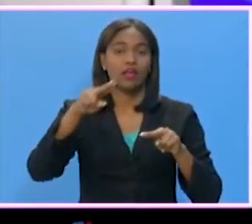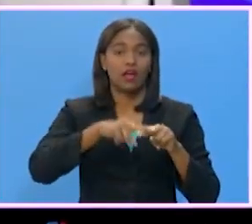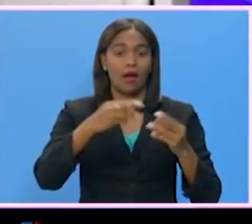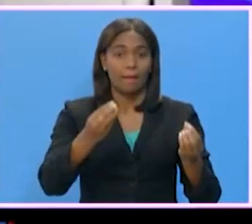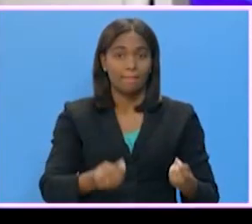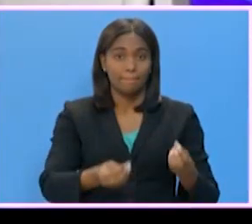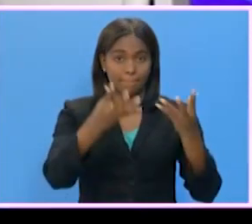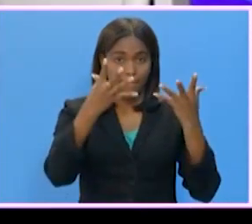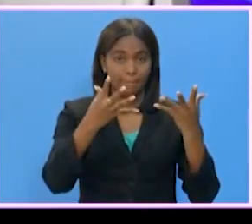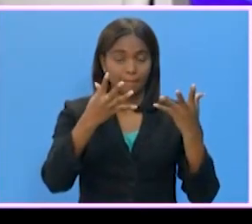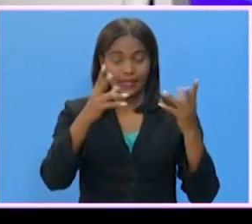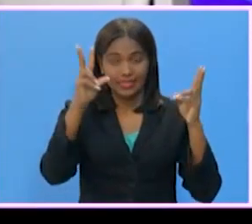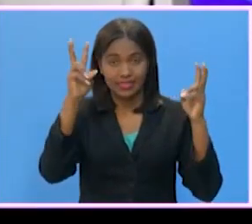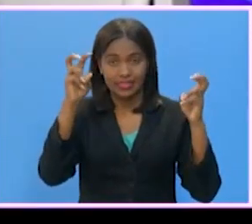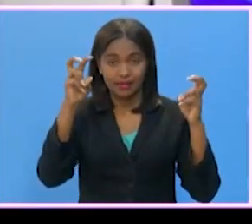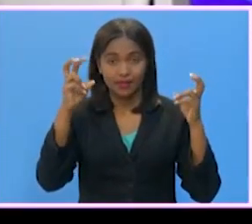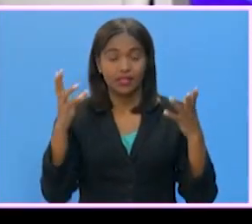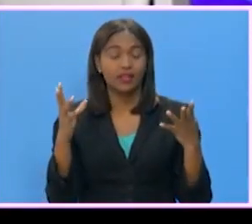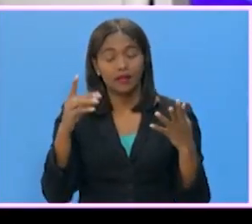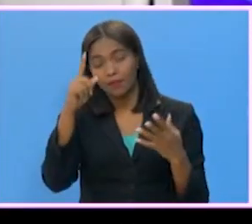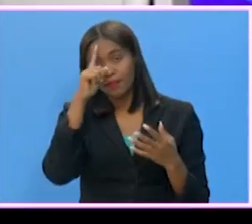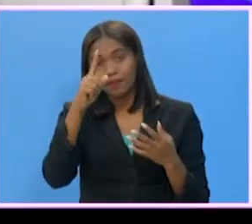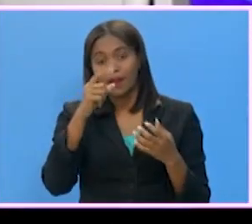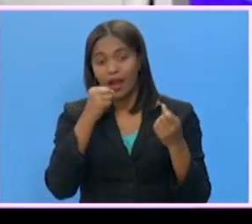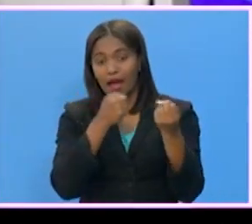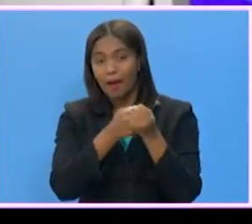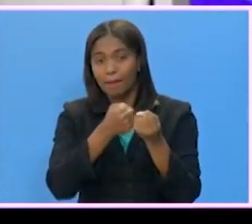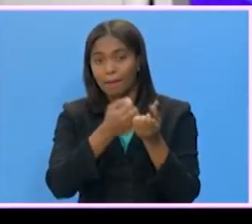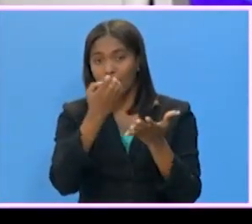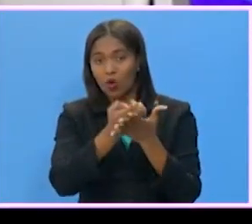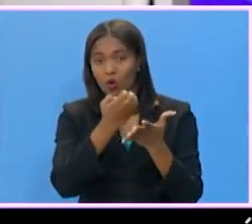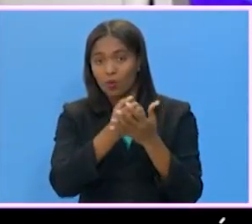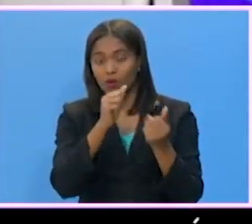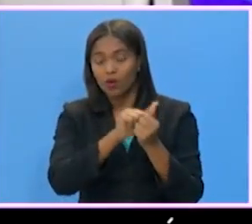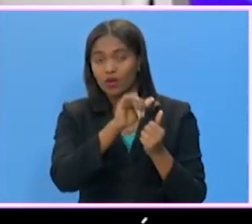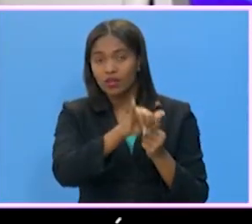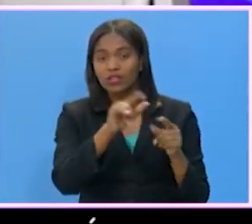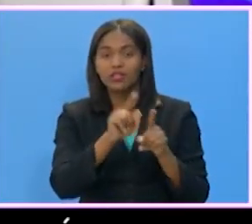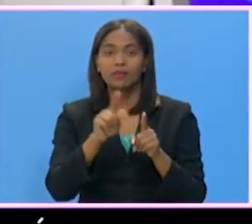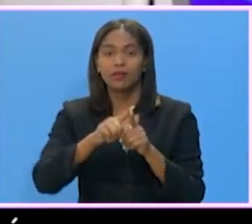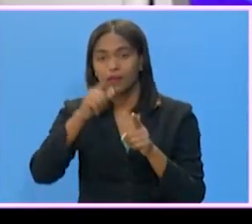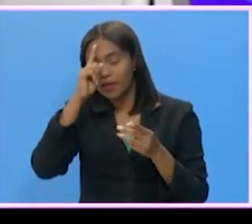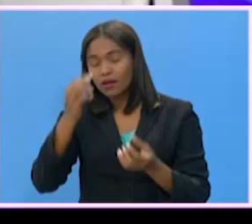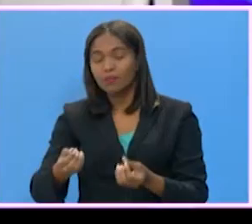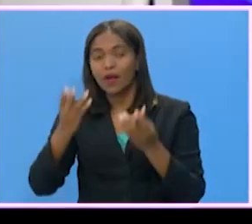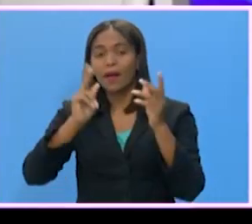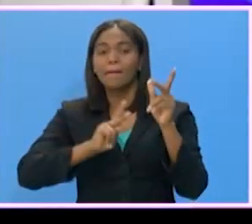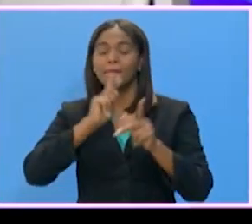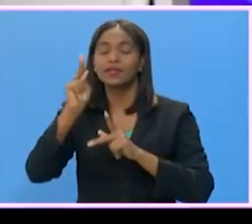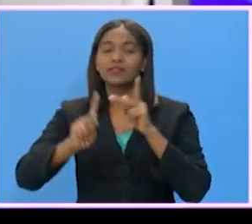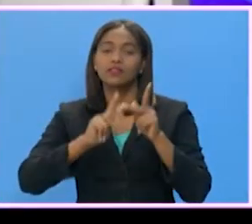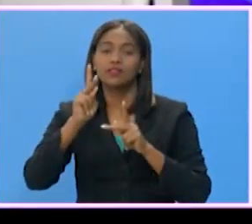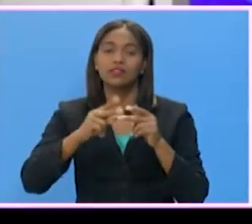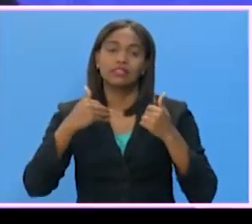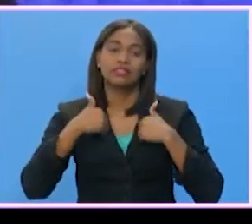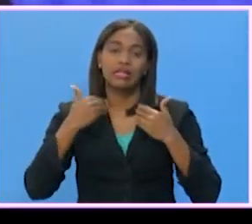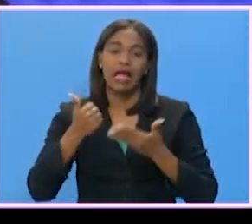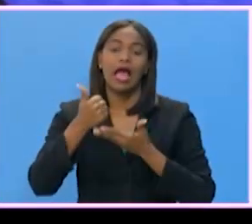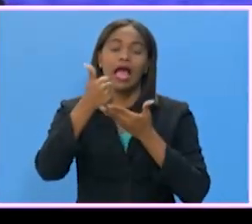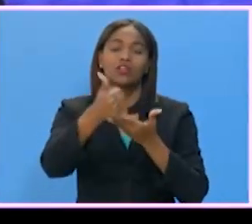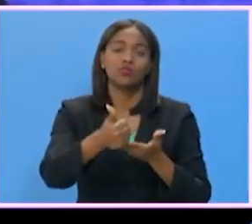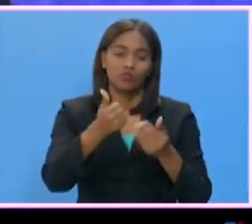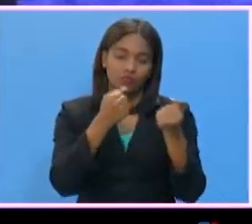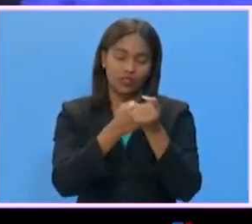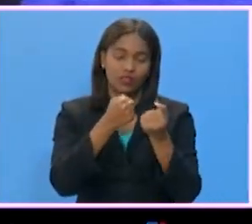cantidad en términos del aporte económico directo como también de la cantidad de personas que se le da una ayuda